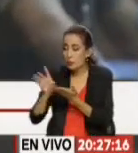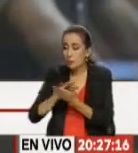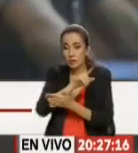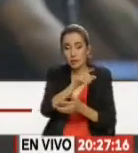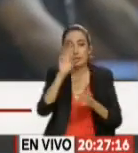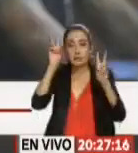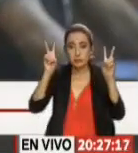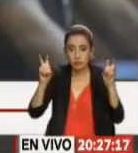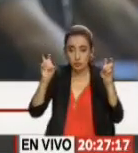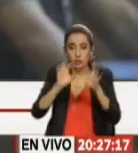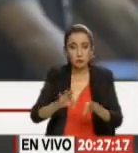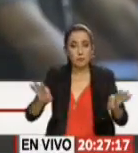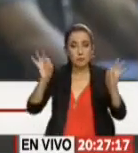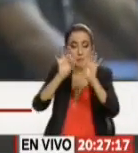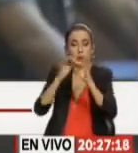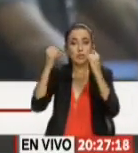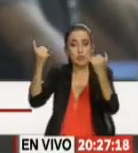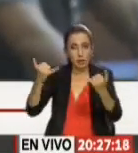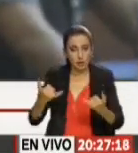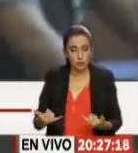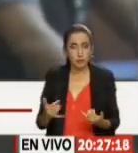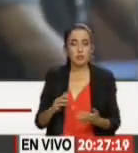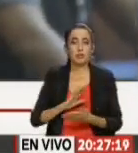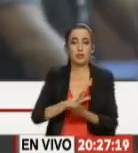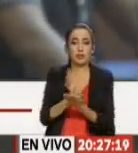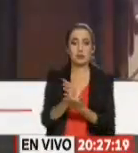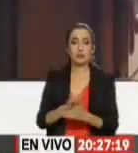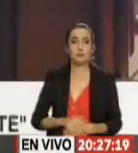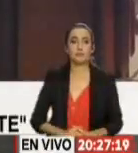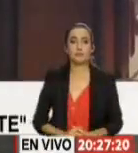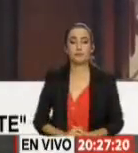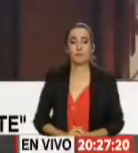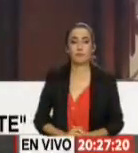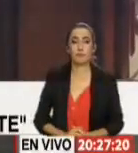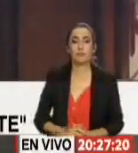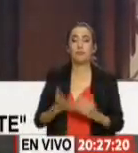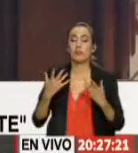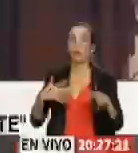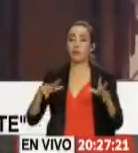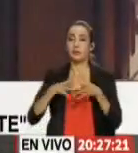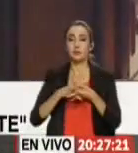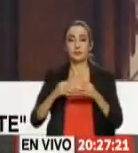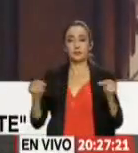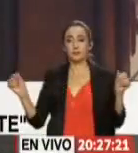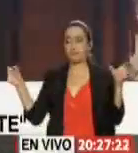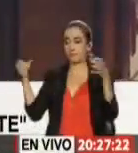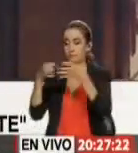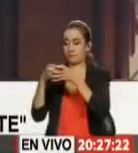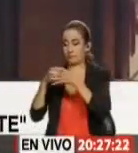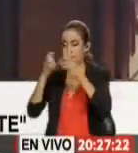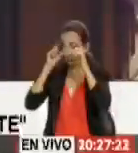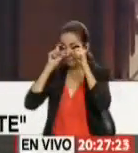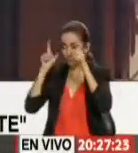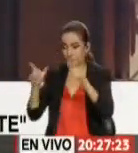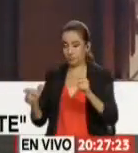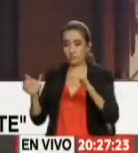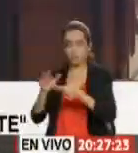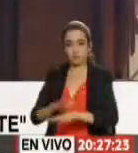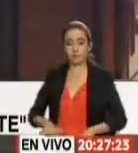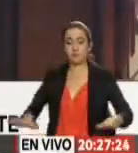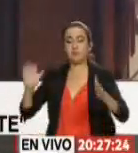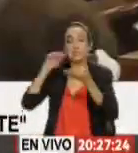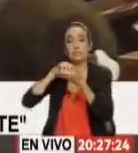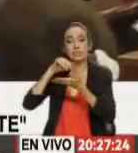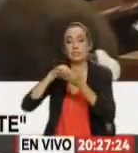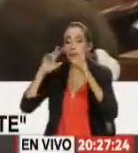ser los temas de debate en el Pleno de la Asamblea Nacional. Finalmente se resolvió que sea la Comisión de Fiscalización quien se encargue de estudiar